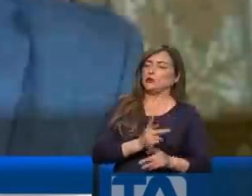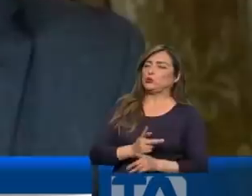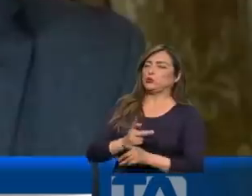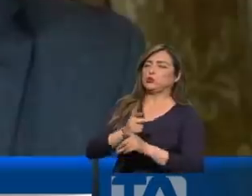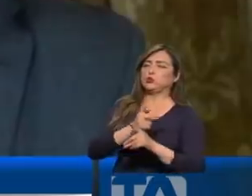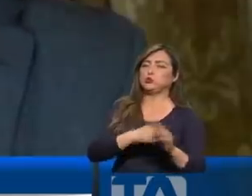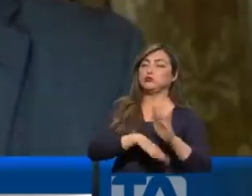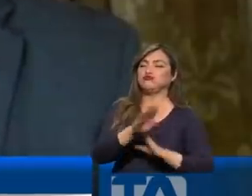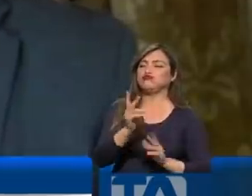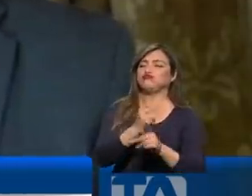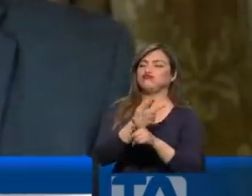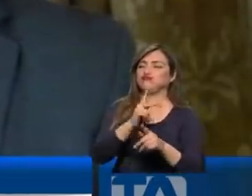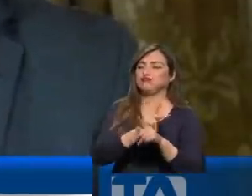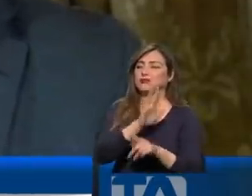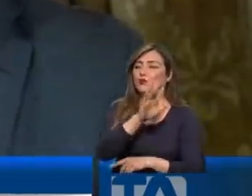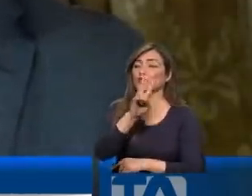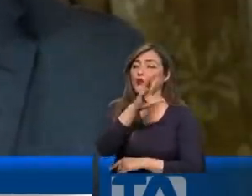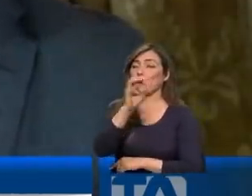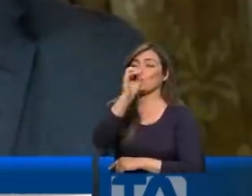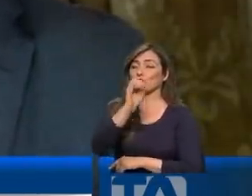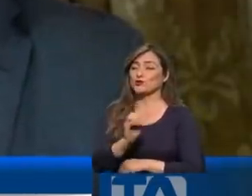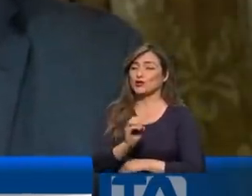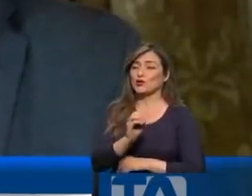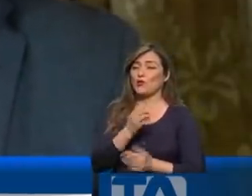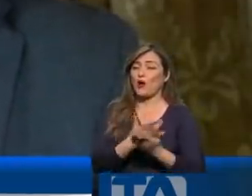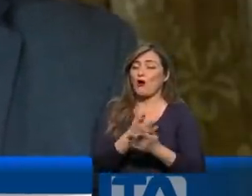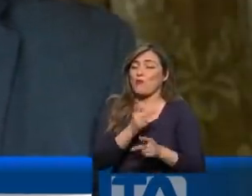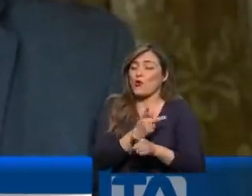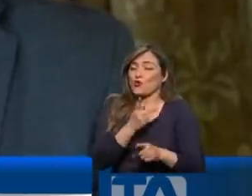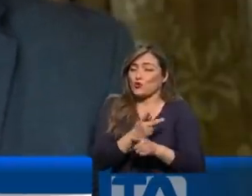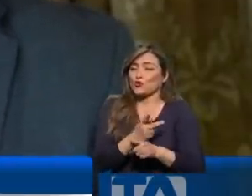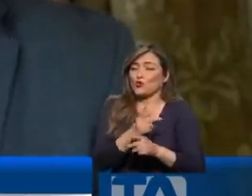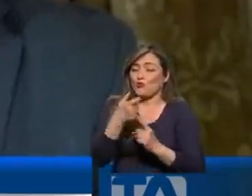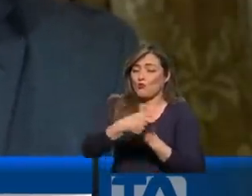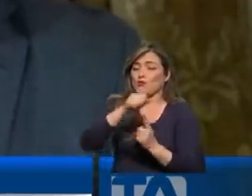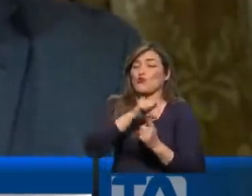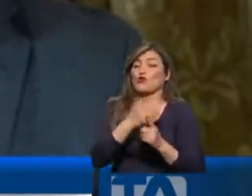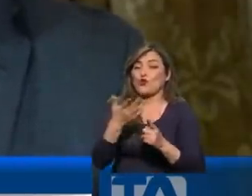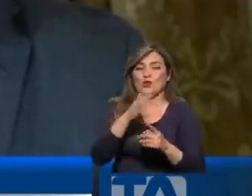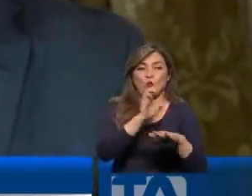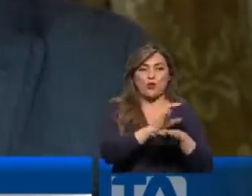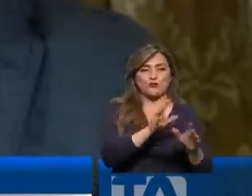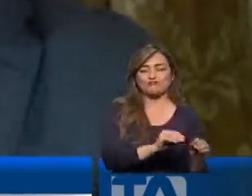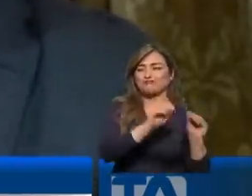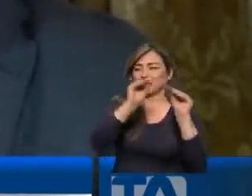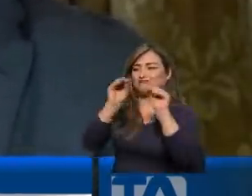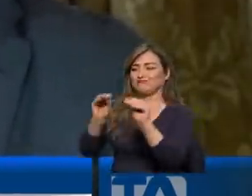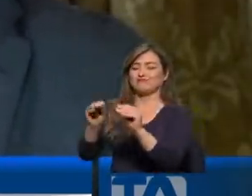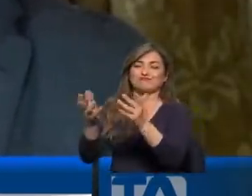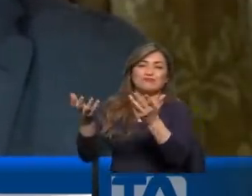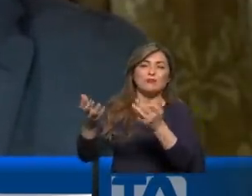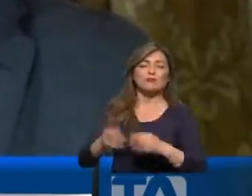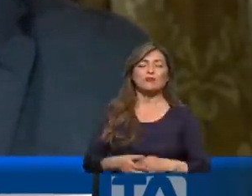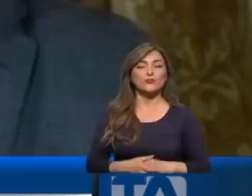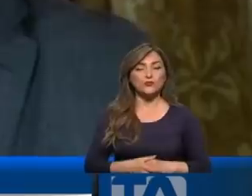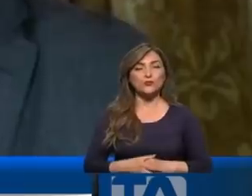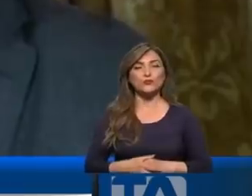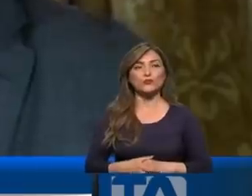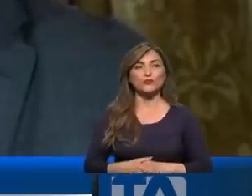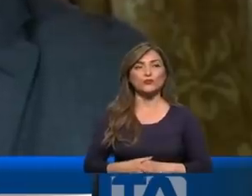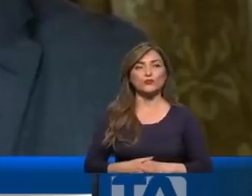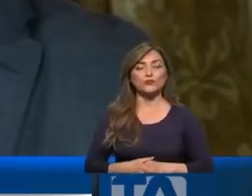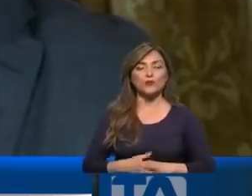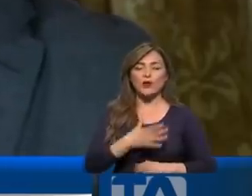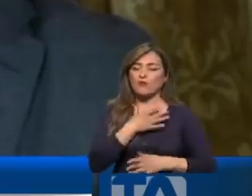ACAN. Cerca del 52% de nuestra exportación de banano proviene de Ecuador. ¿Y cuánto me gustaría que en